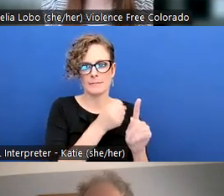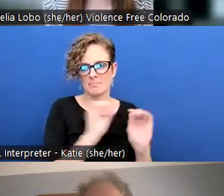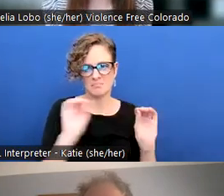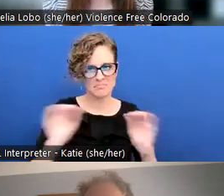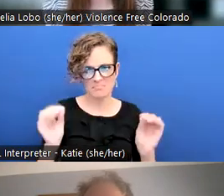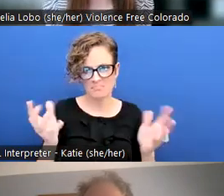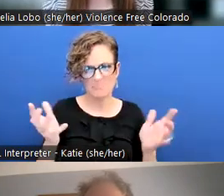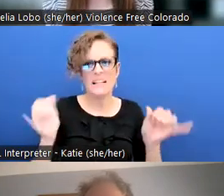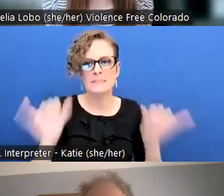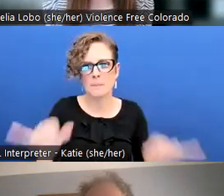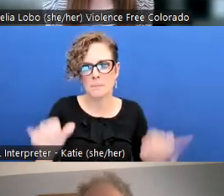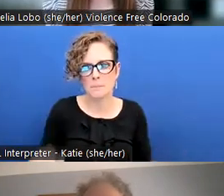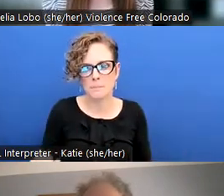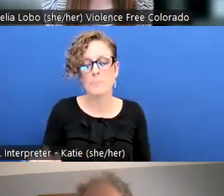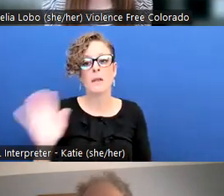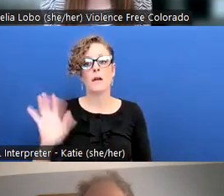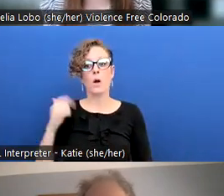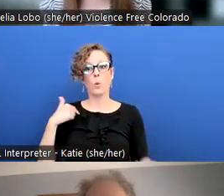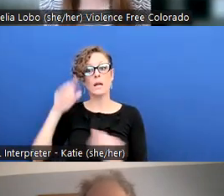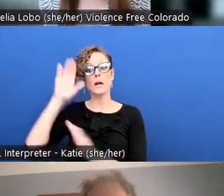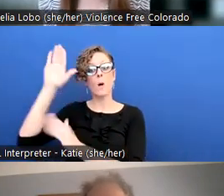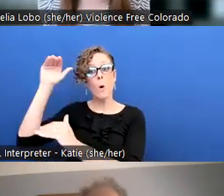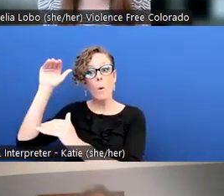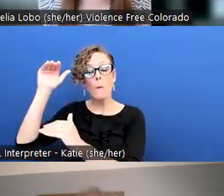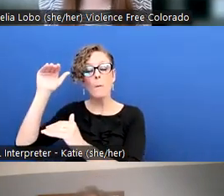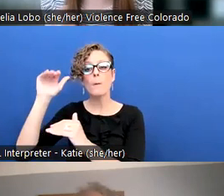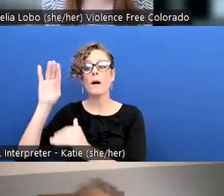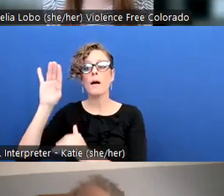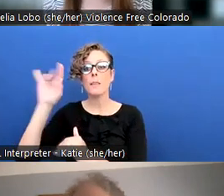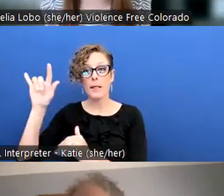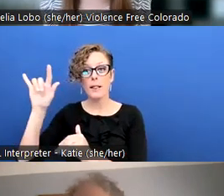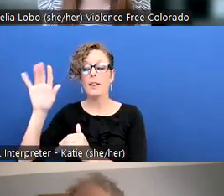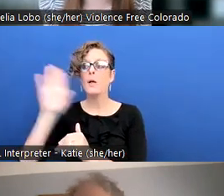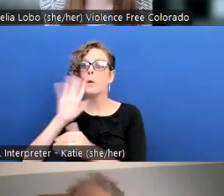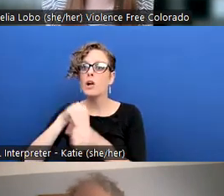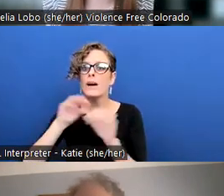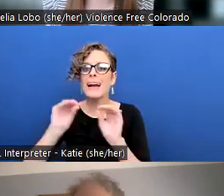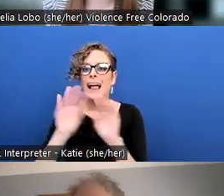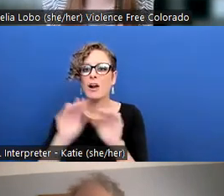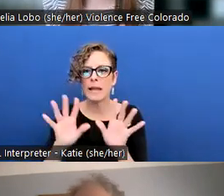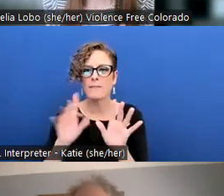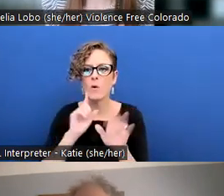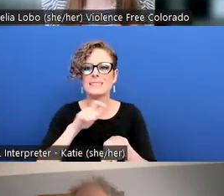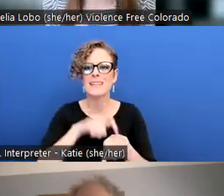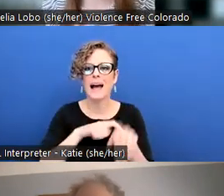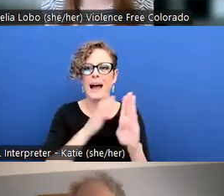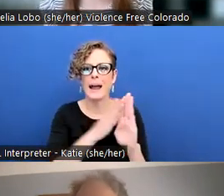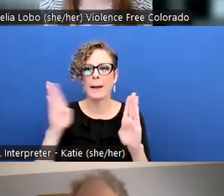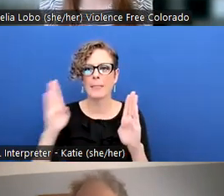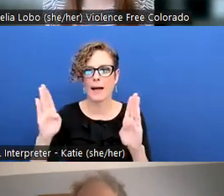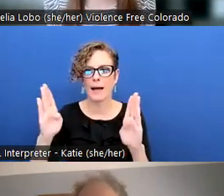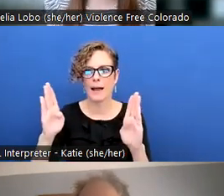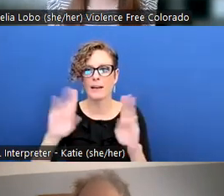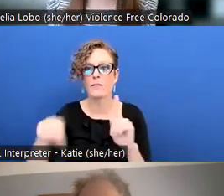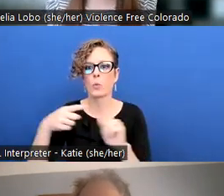manejo de informadores obligatorios. Esperábamos tener mayor claridad sobre el plazo